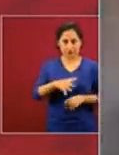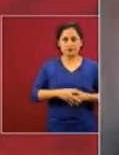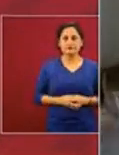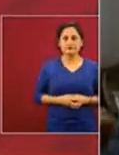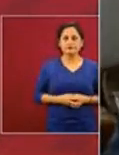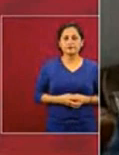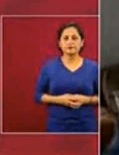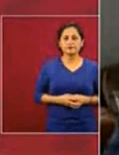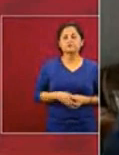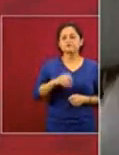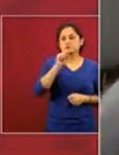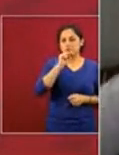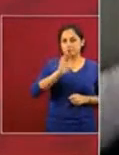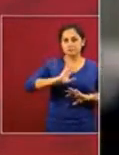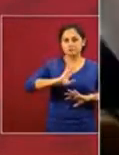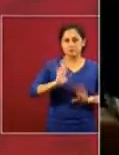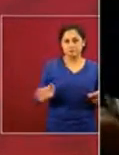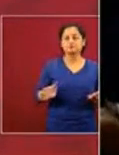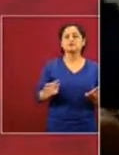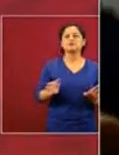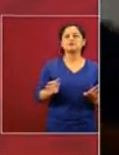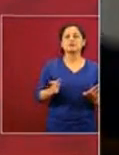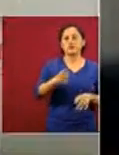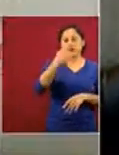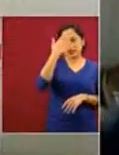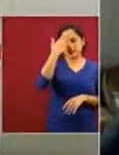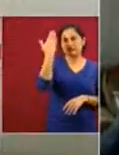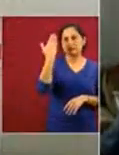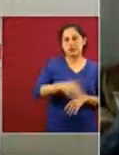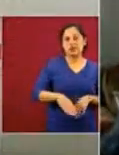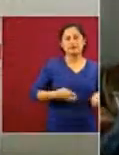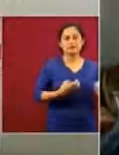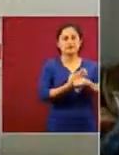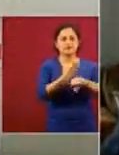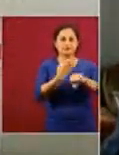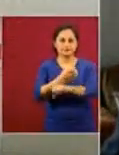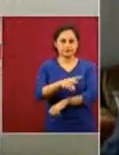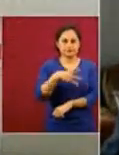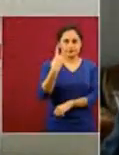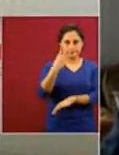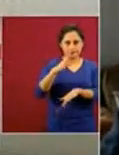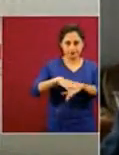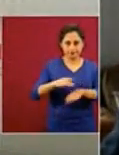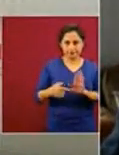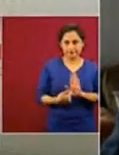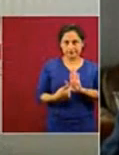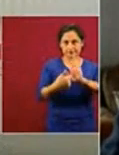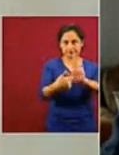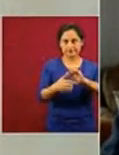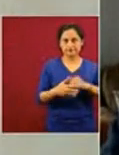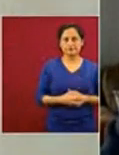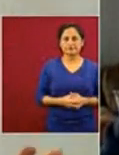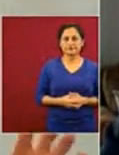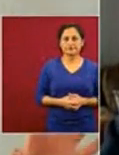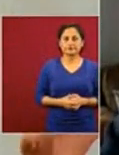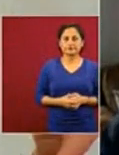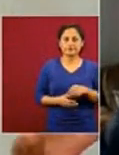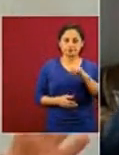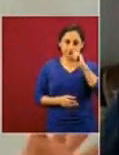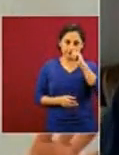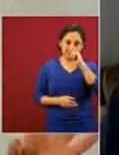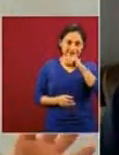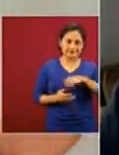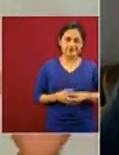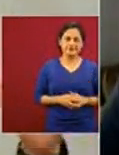pero esta estabilización ya se perdió. Ahora la Ciudad de México está subiendo nuevamente, está otra vez subiendo. Y esto está relacionado,